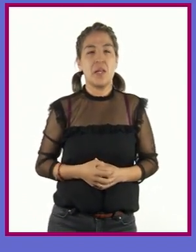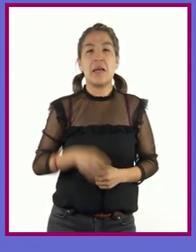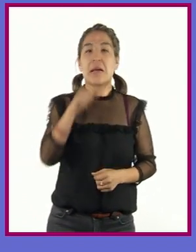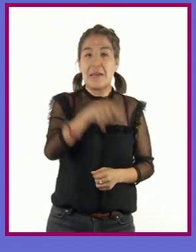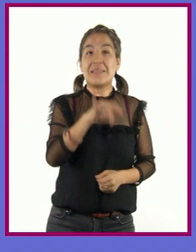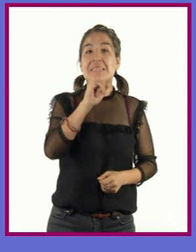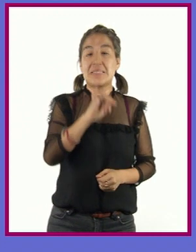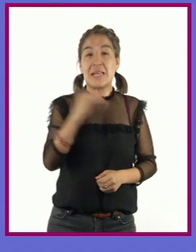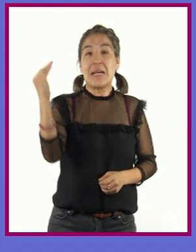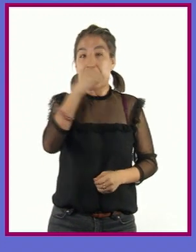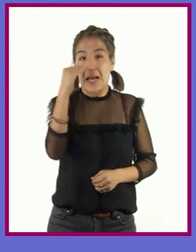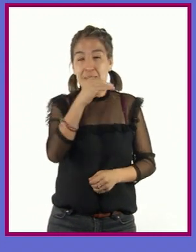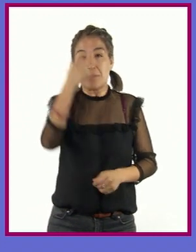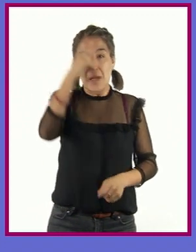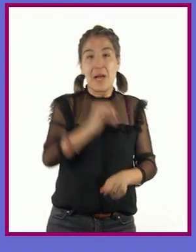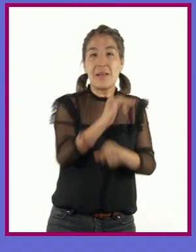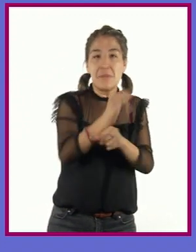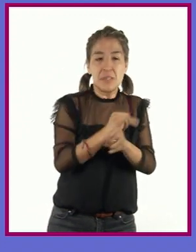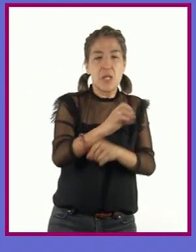o no gratuitas.